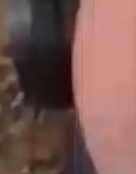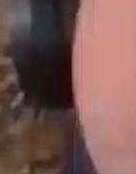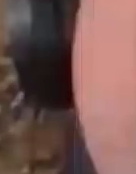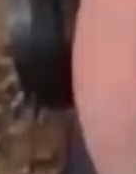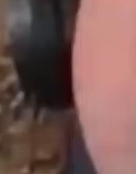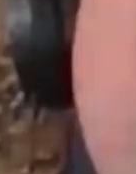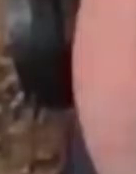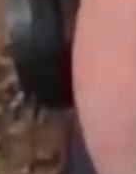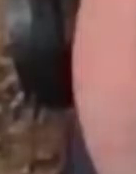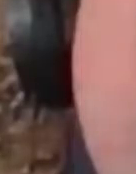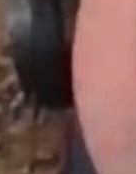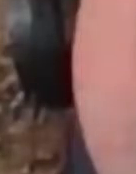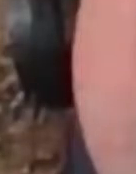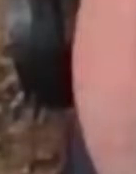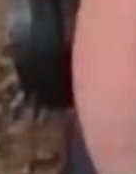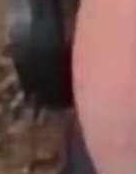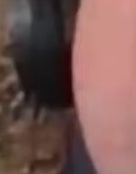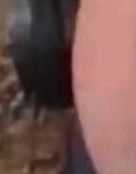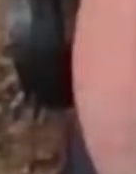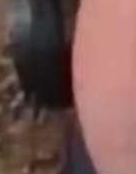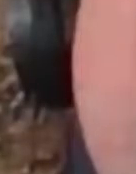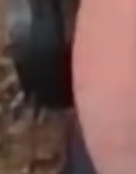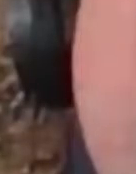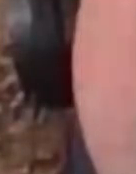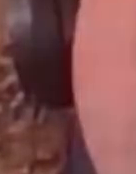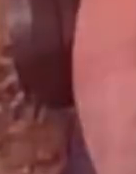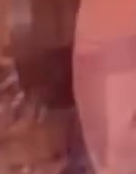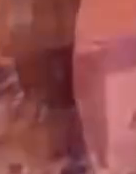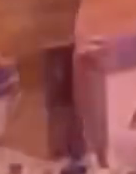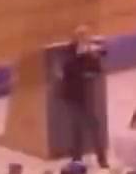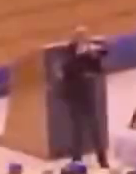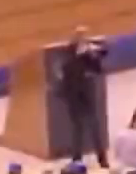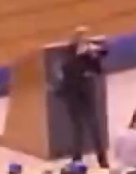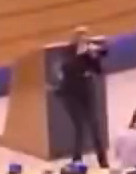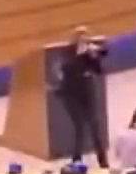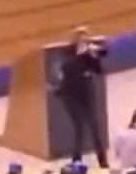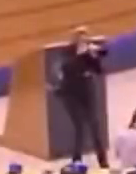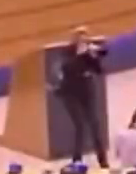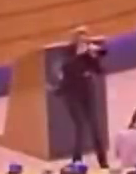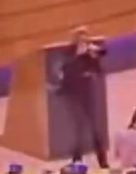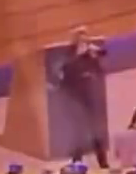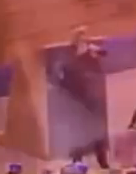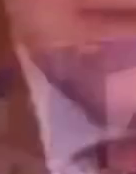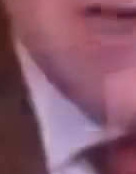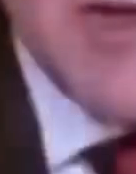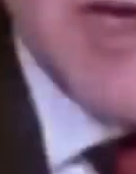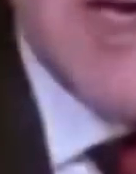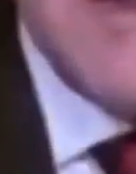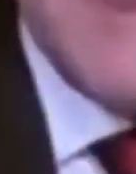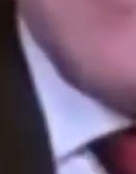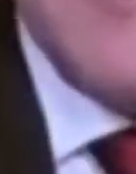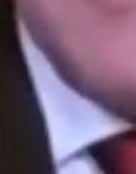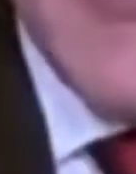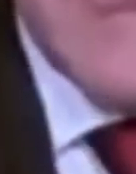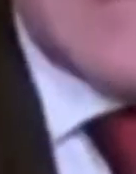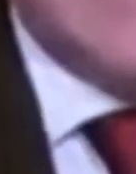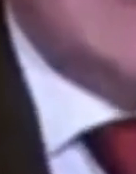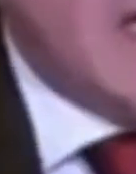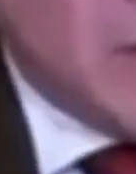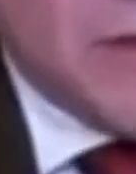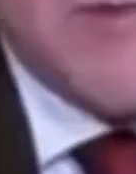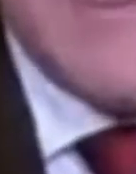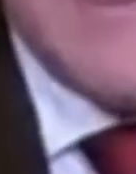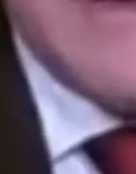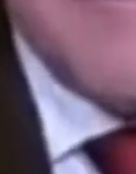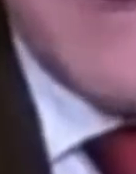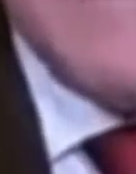instituciones. Entonces, allá también están librando esas luchas entre liberales y conservadores, las mismas que estamos librando en